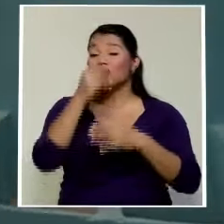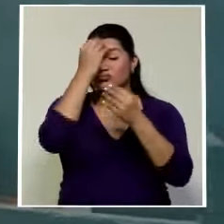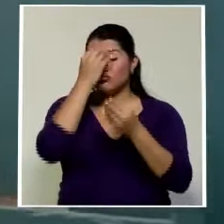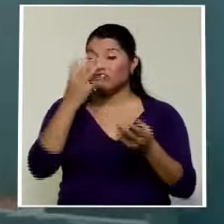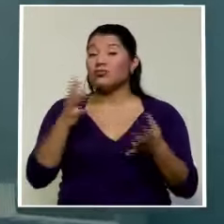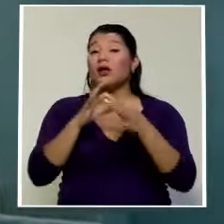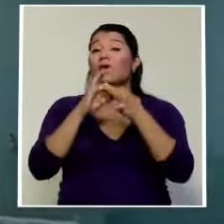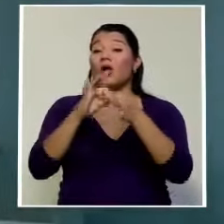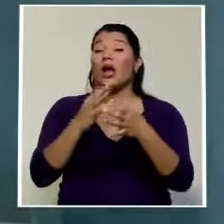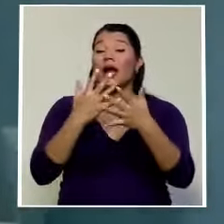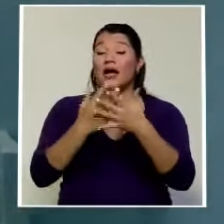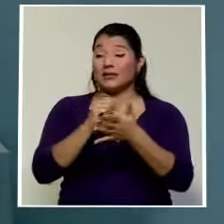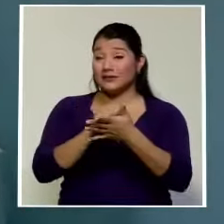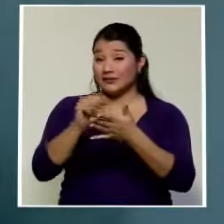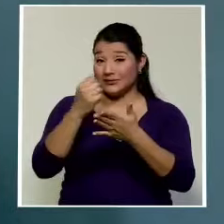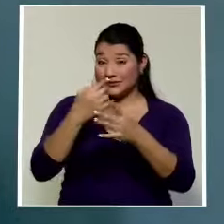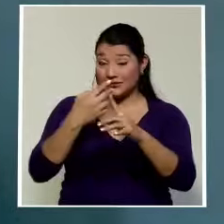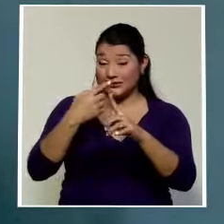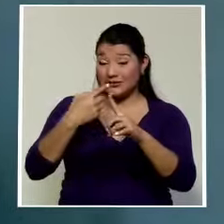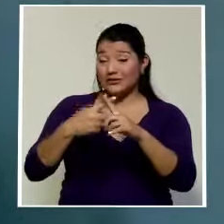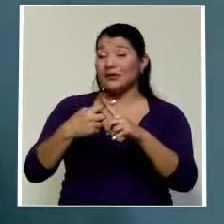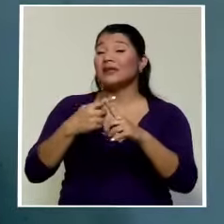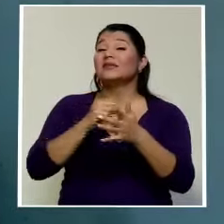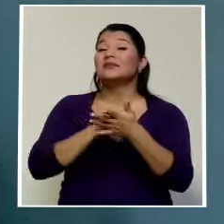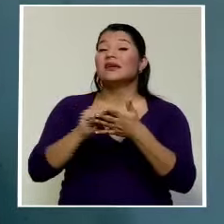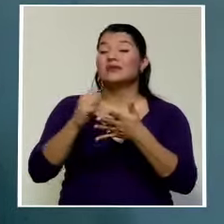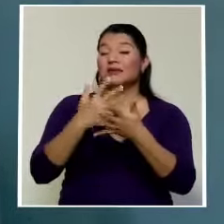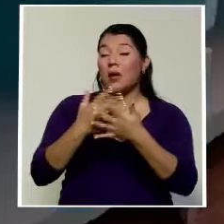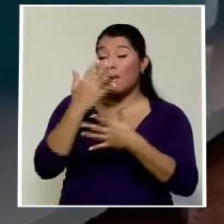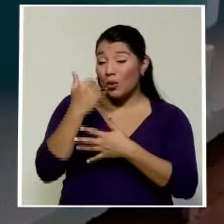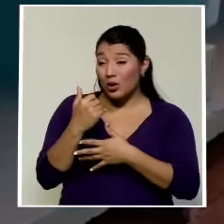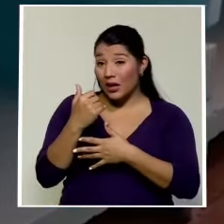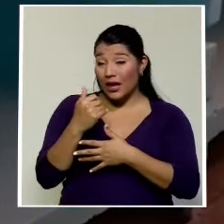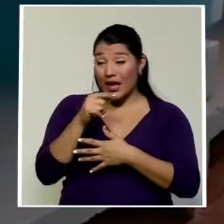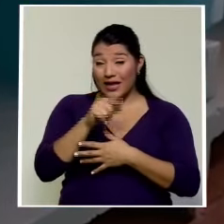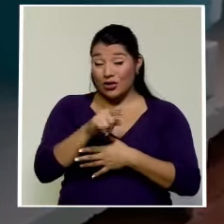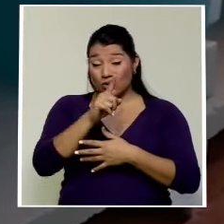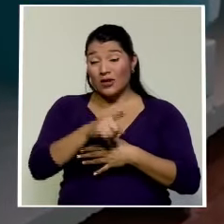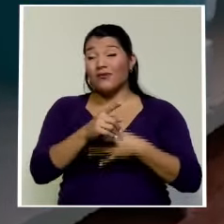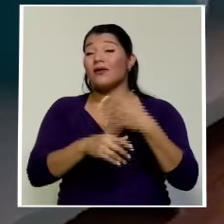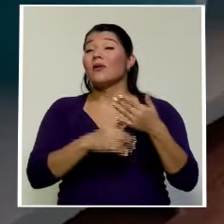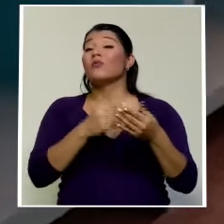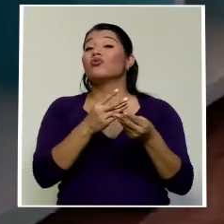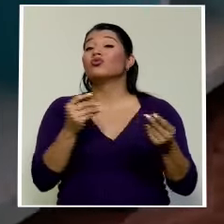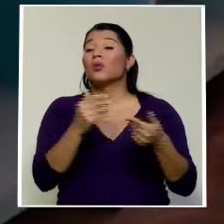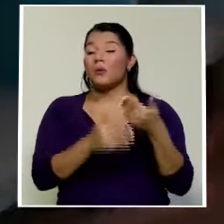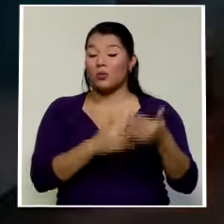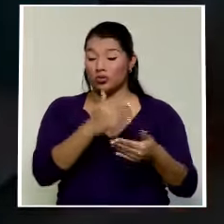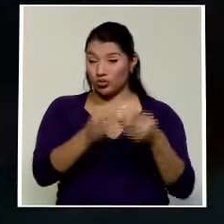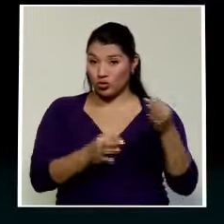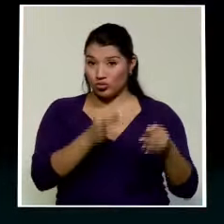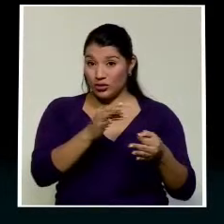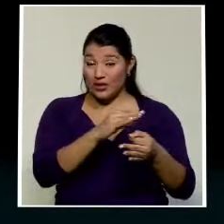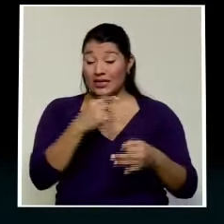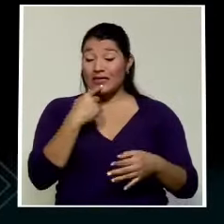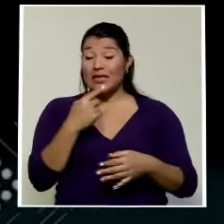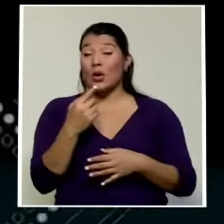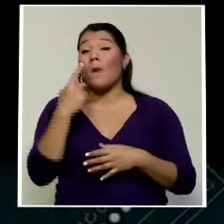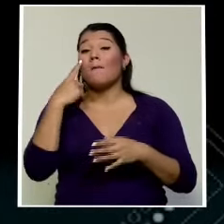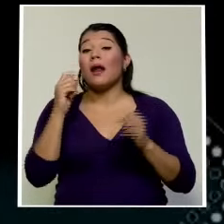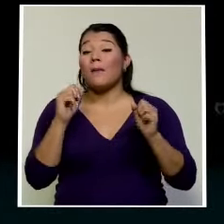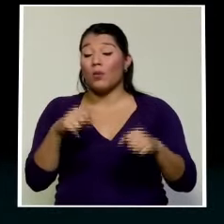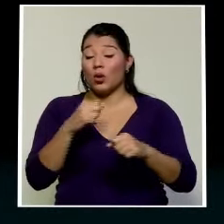Sebastián, ya que el juzgado de ejecución de la pena de San José deberá resolver el proceso judicial, y argumentó: a efecto de garantizar